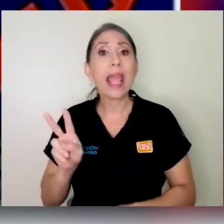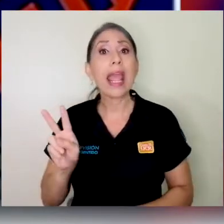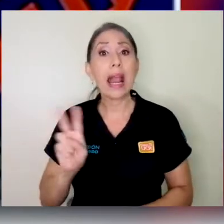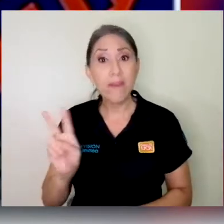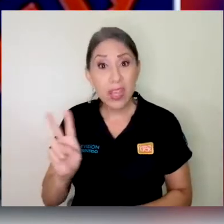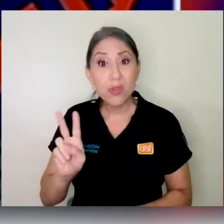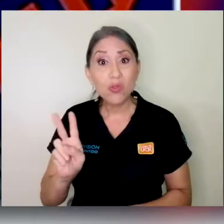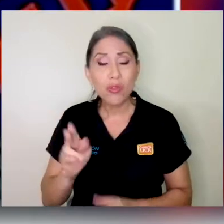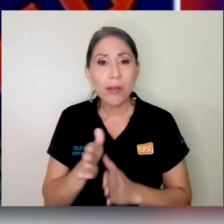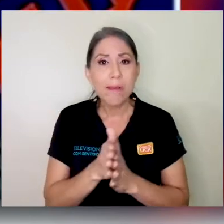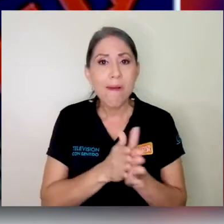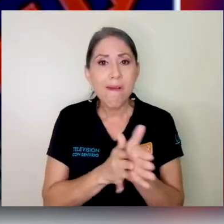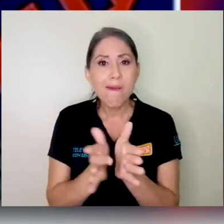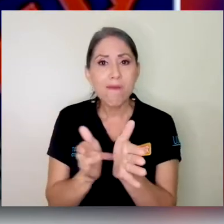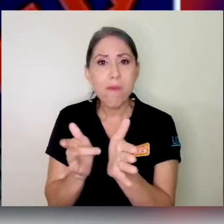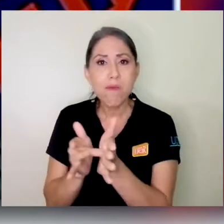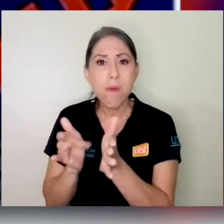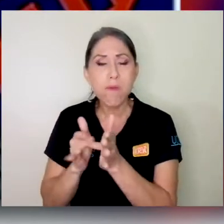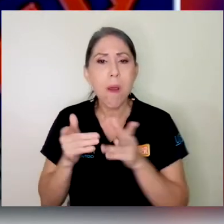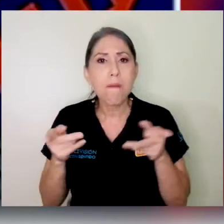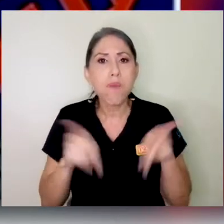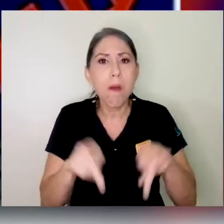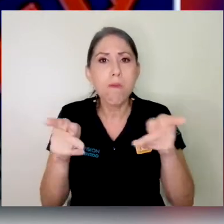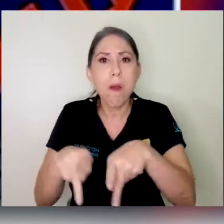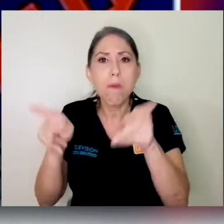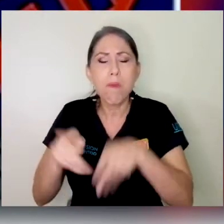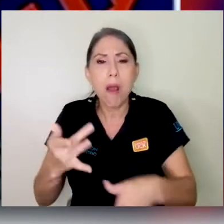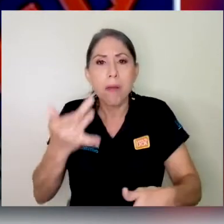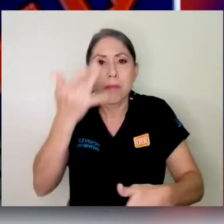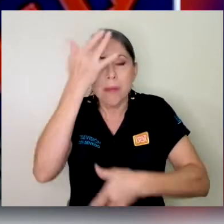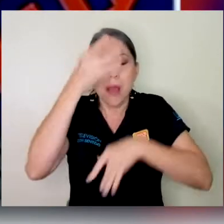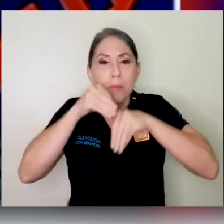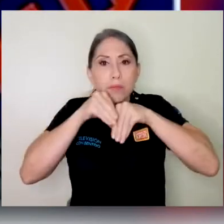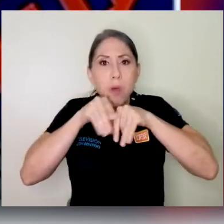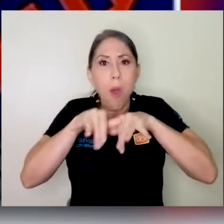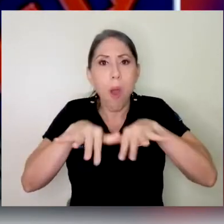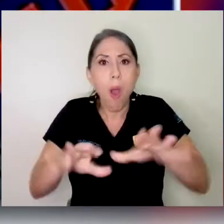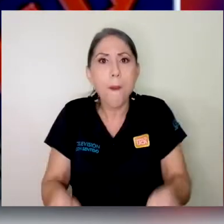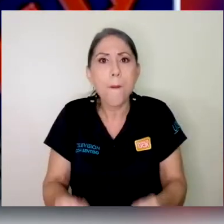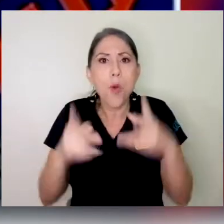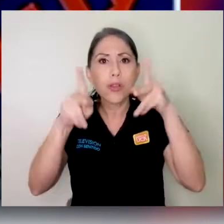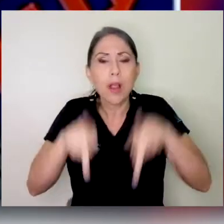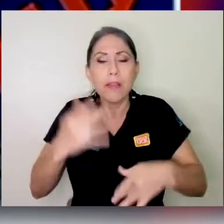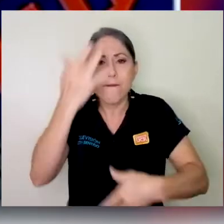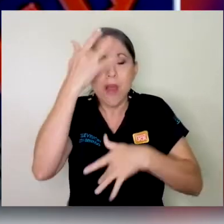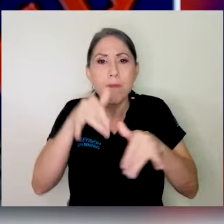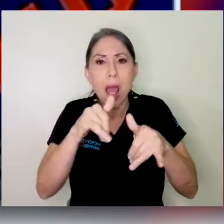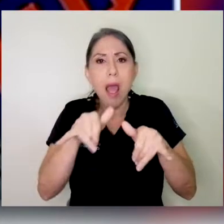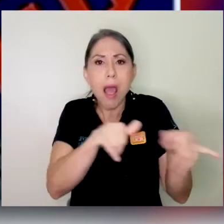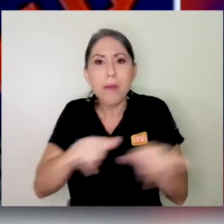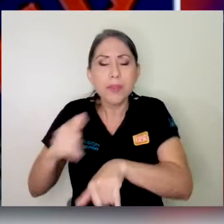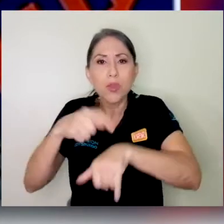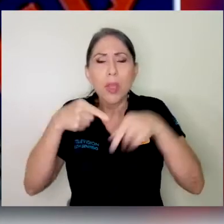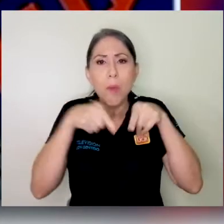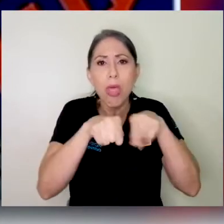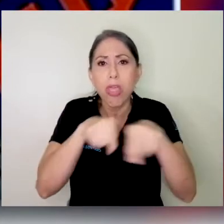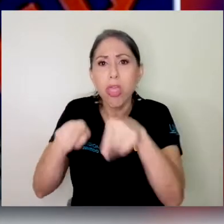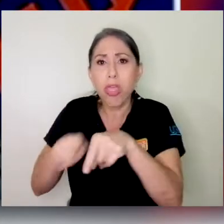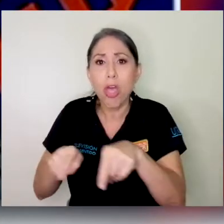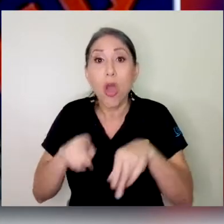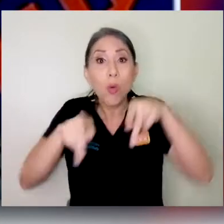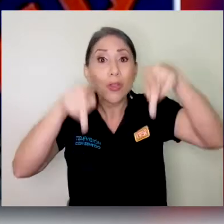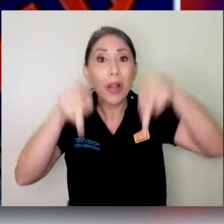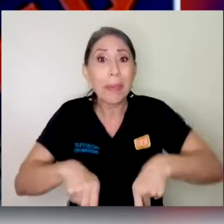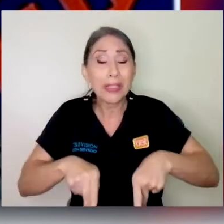virus, insisto, va a aprovecharse para provocar muchísimas infecciones simultáneas. Y cuando una persona se enferme gravemente por